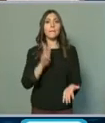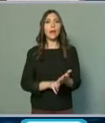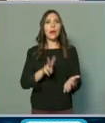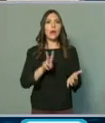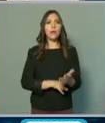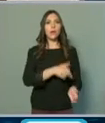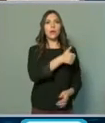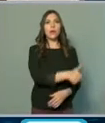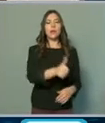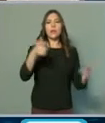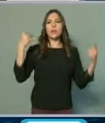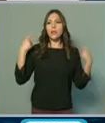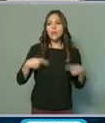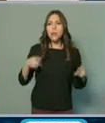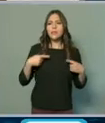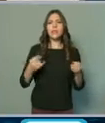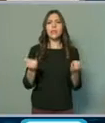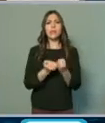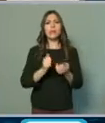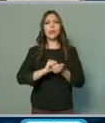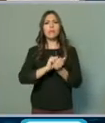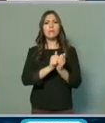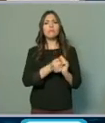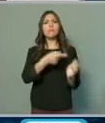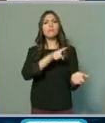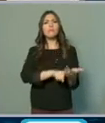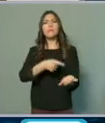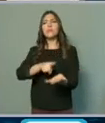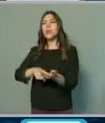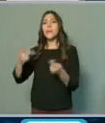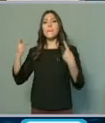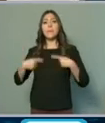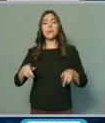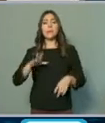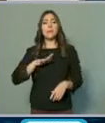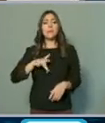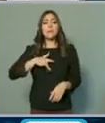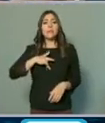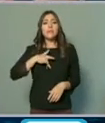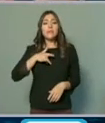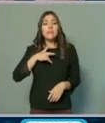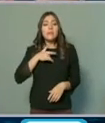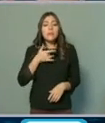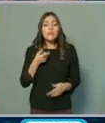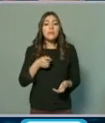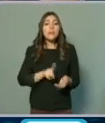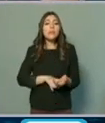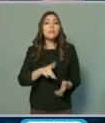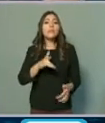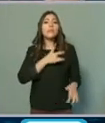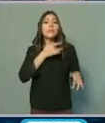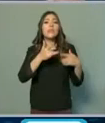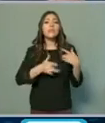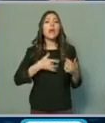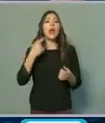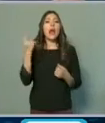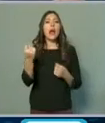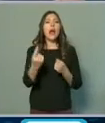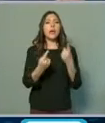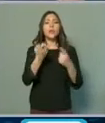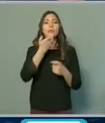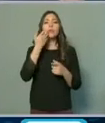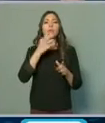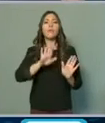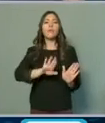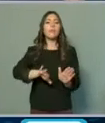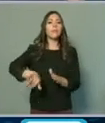que tienen que ver también con los sentimientos de cualquier persona, ¿no? Claro. Que eso a veces se deja Claro. de lado en las escuelas. Claro. Bueno, de hecho les voy a decir algo.